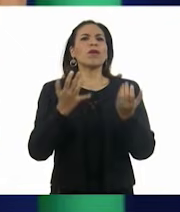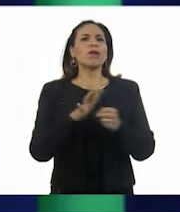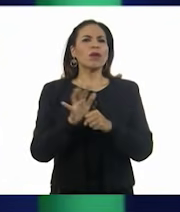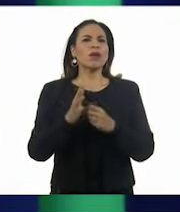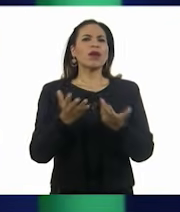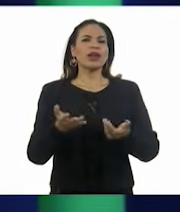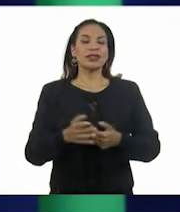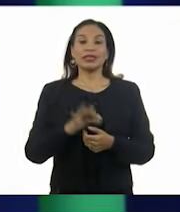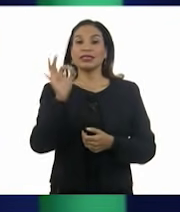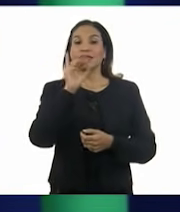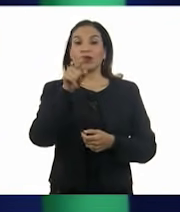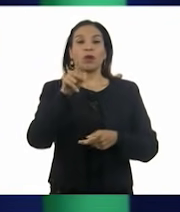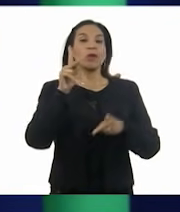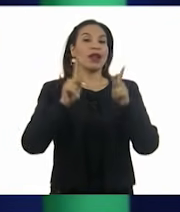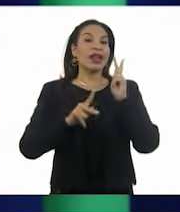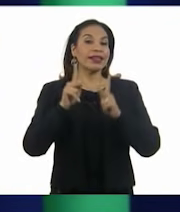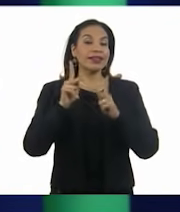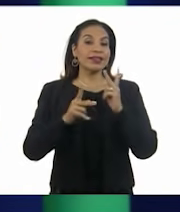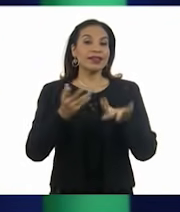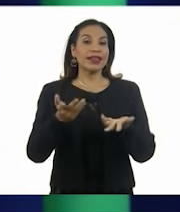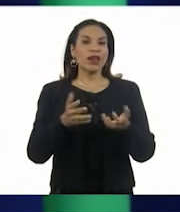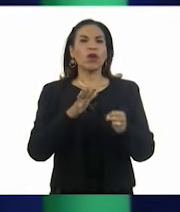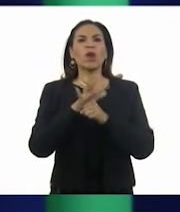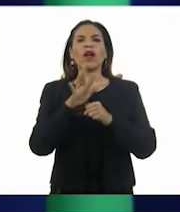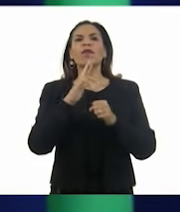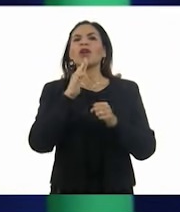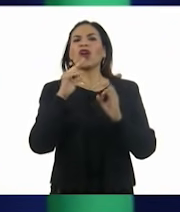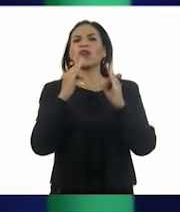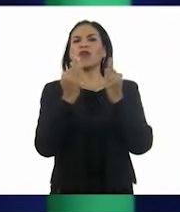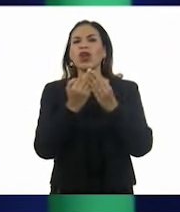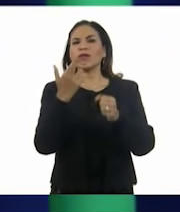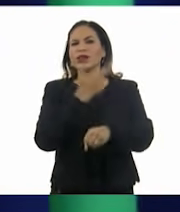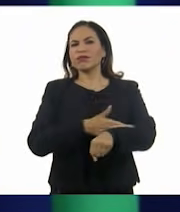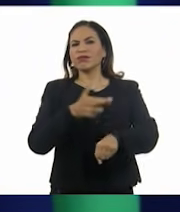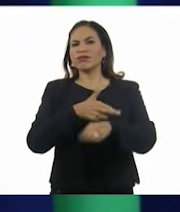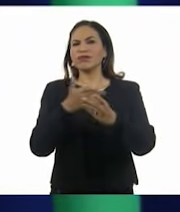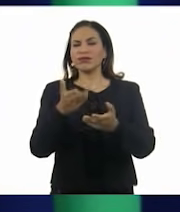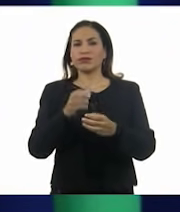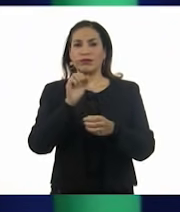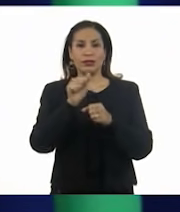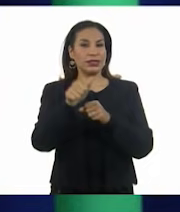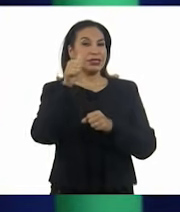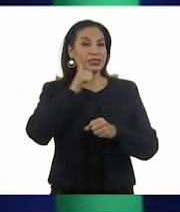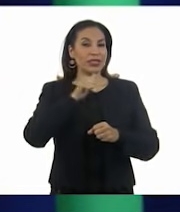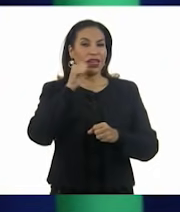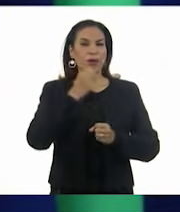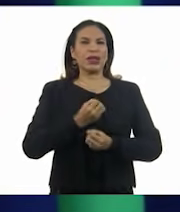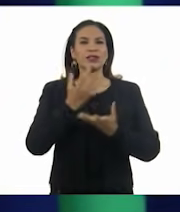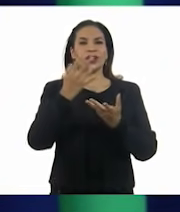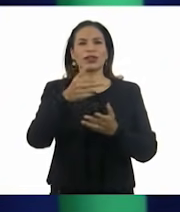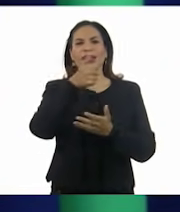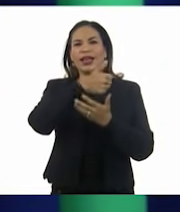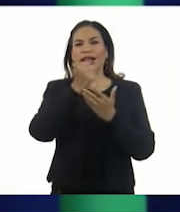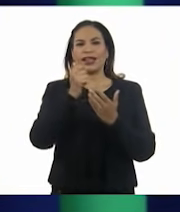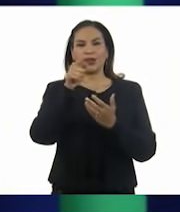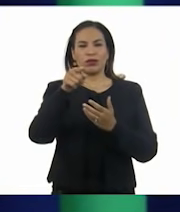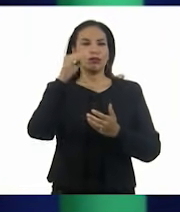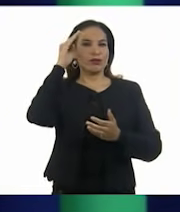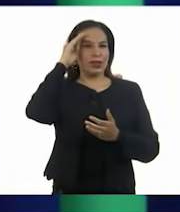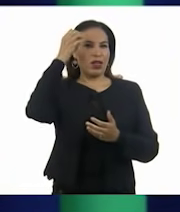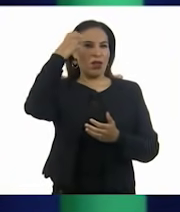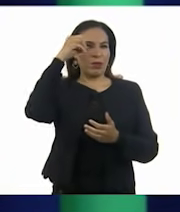si estás platicando sobre cuál es la mejor forma de resolverlo. Así que siempre expresa tus puntos de vista,